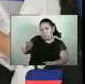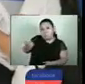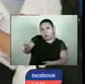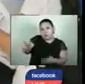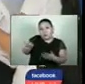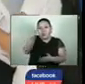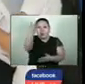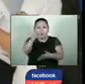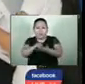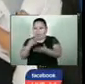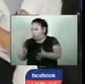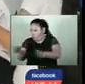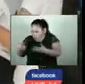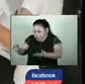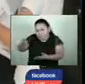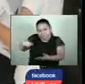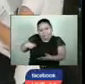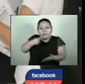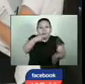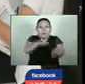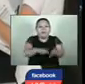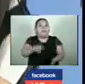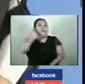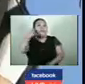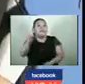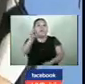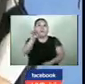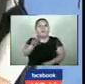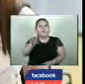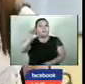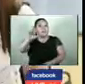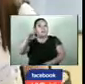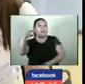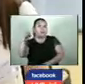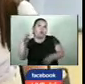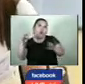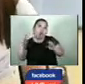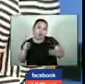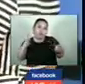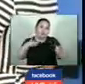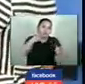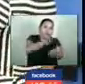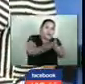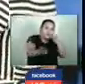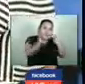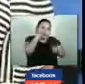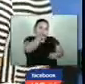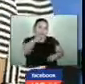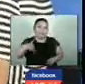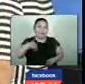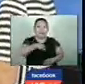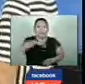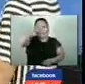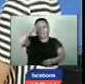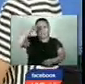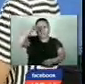establecidas, puede denunciar al número 130 o visitar las oficinas del Ministerio de Trabajo.